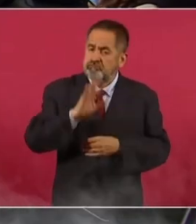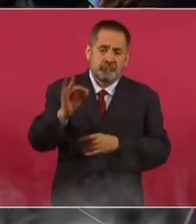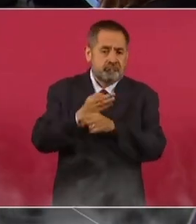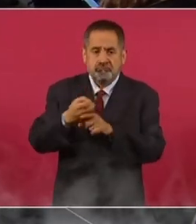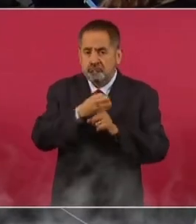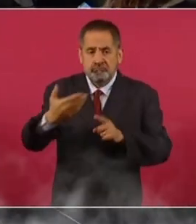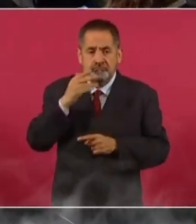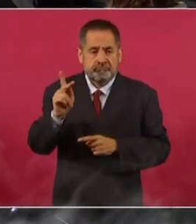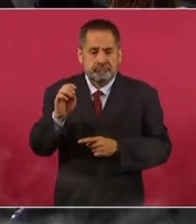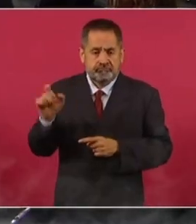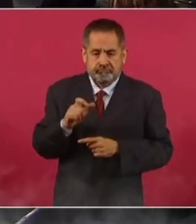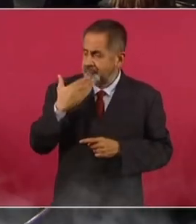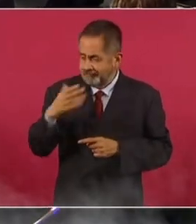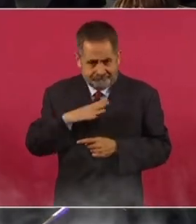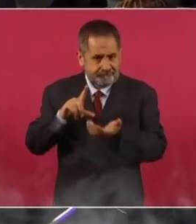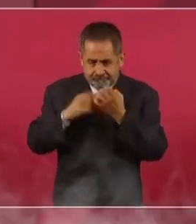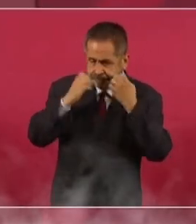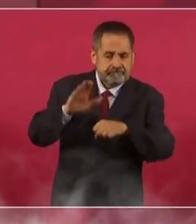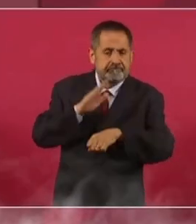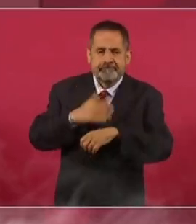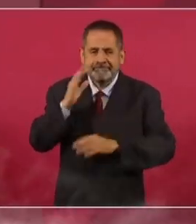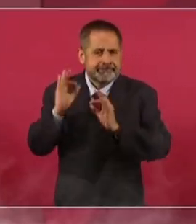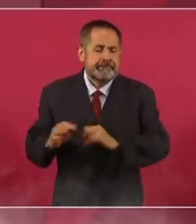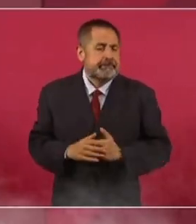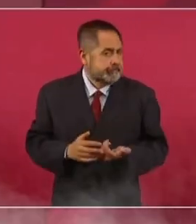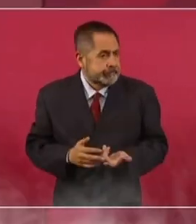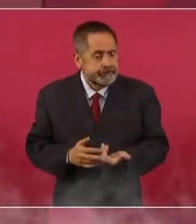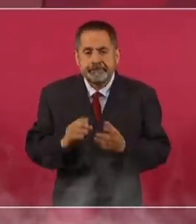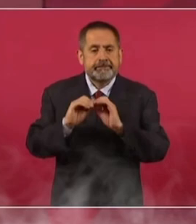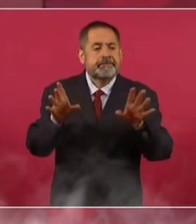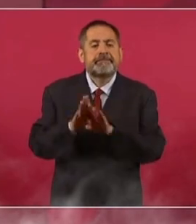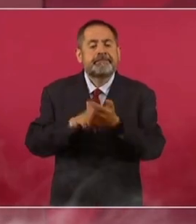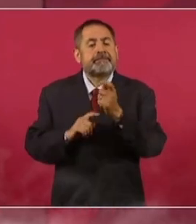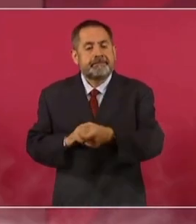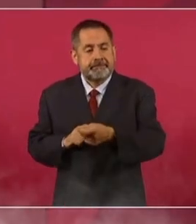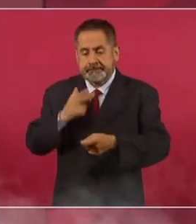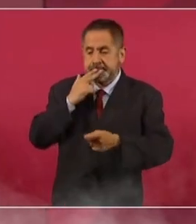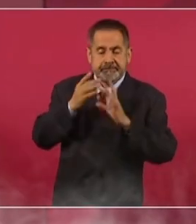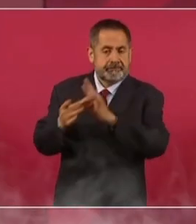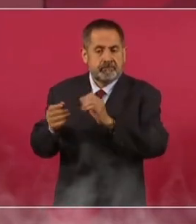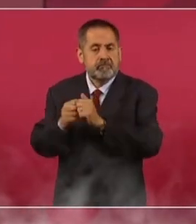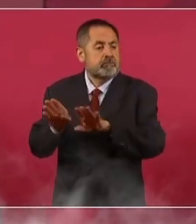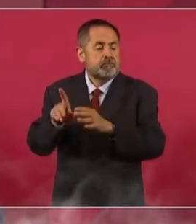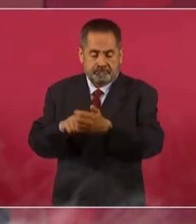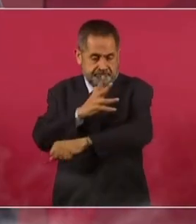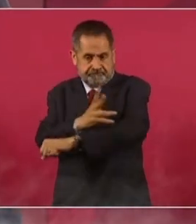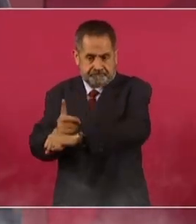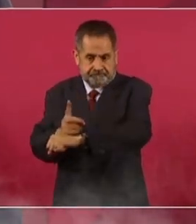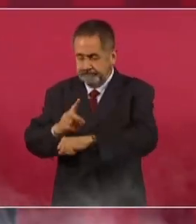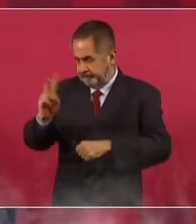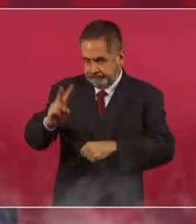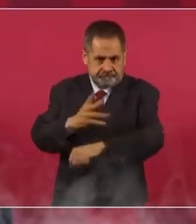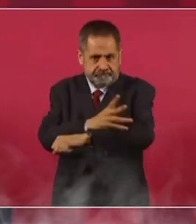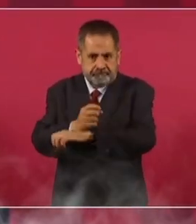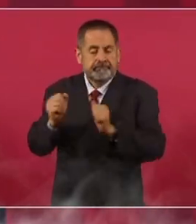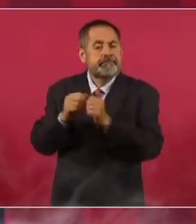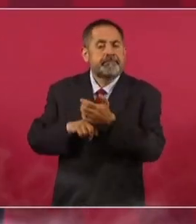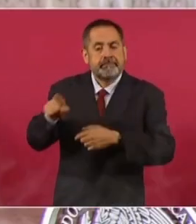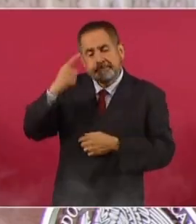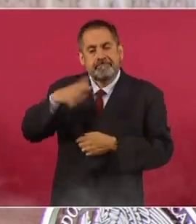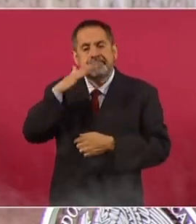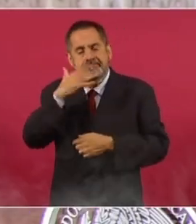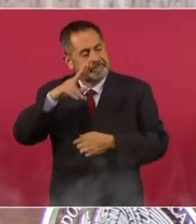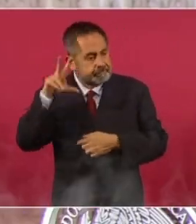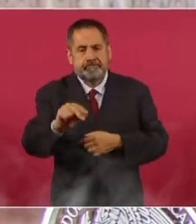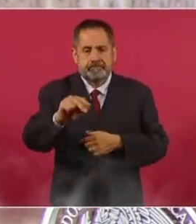operando muy bien, está siendo muy bien evaluada. Y esto, sin duda, está relacionado con el manejo honesto, con evitar la